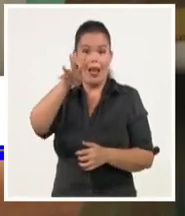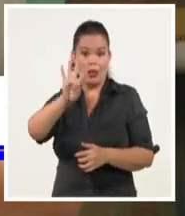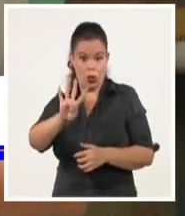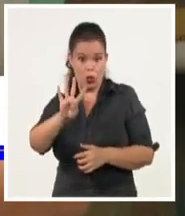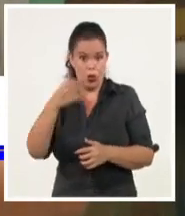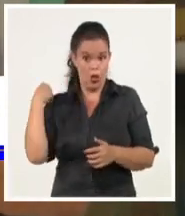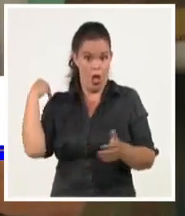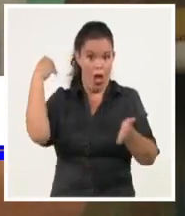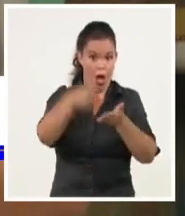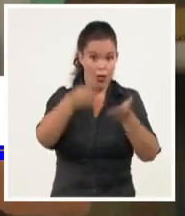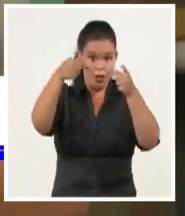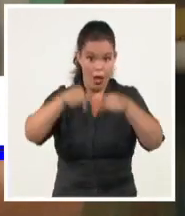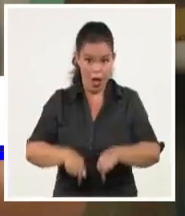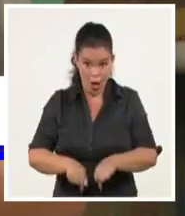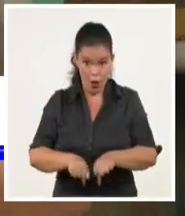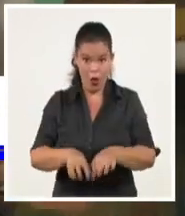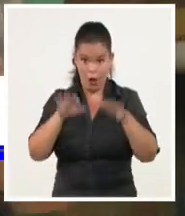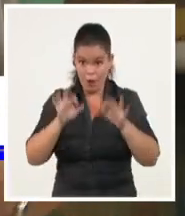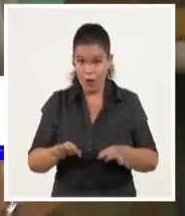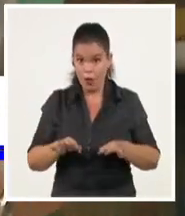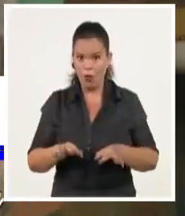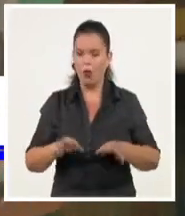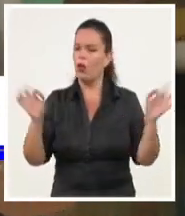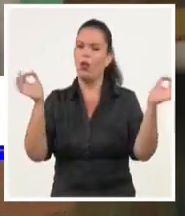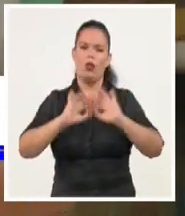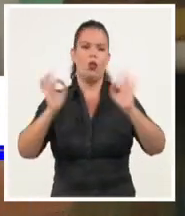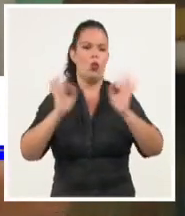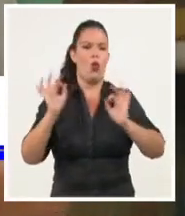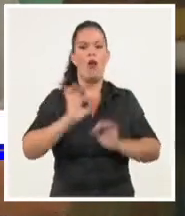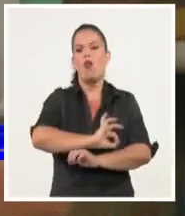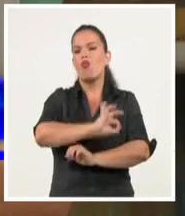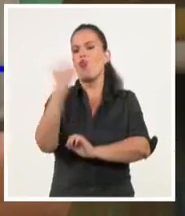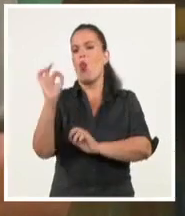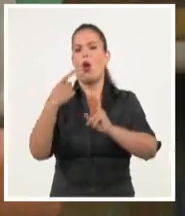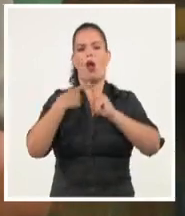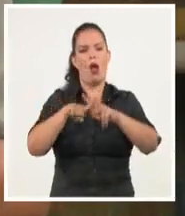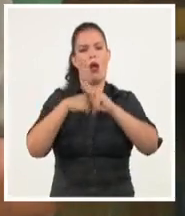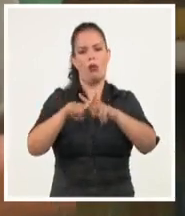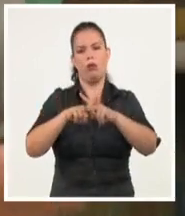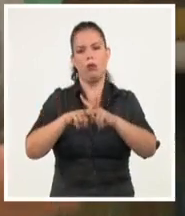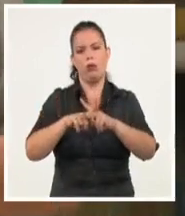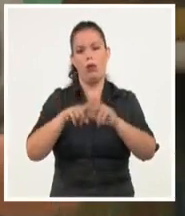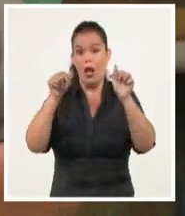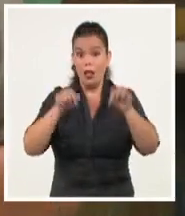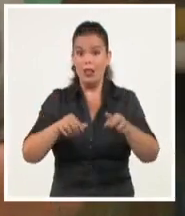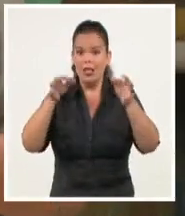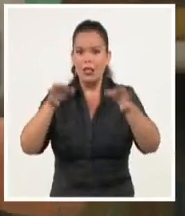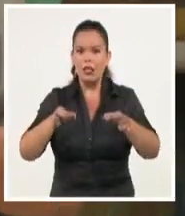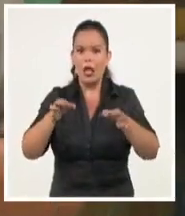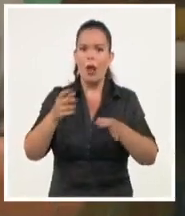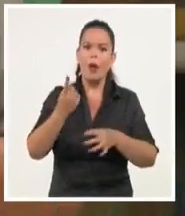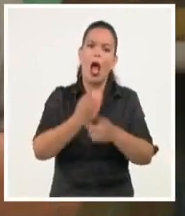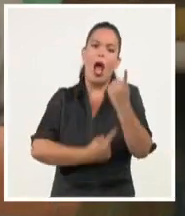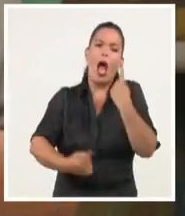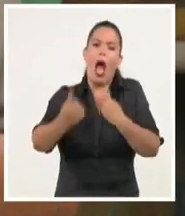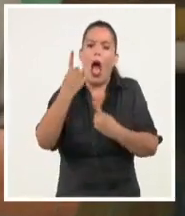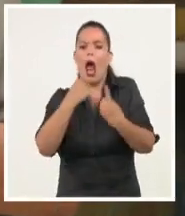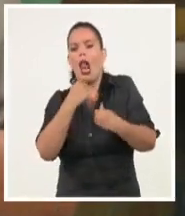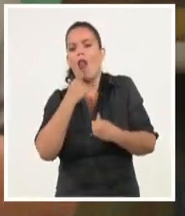no recibe una reparación capital. Desde entonces, esta unidad solo ha recibido mantenimientos